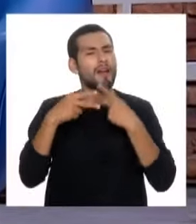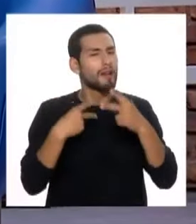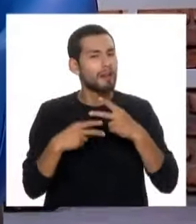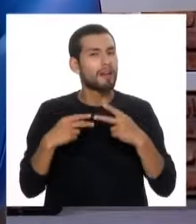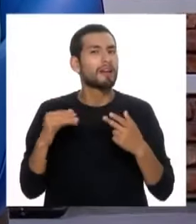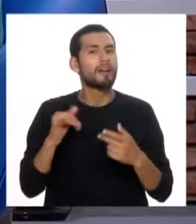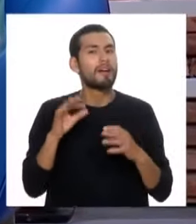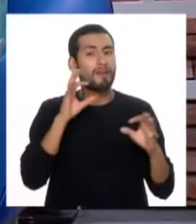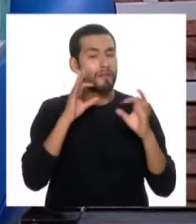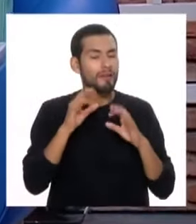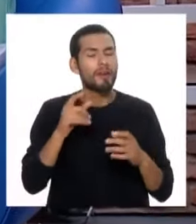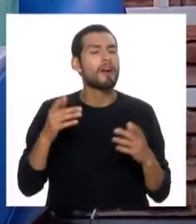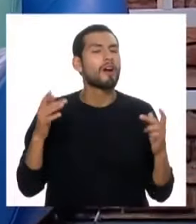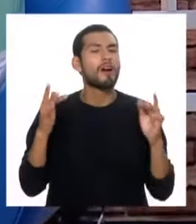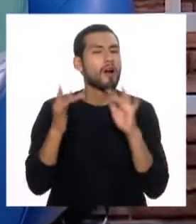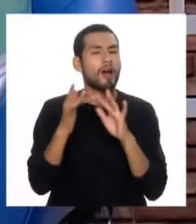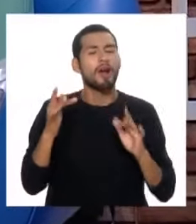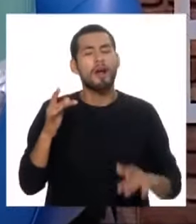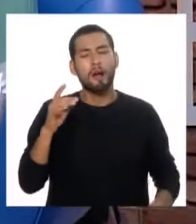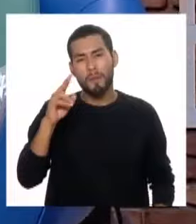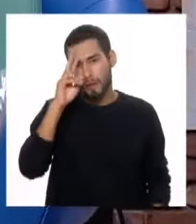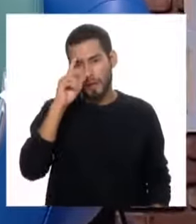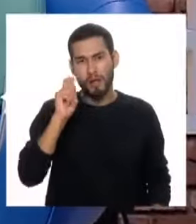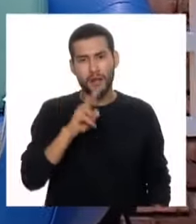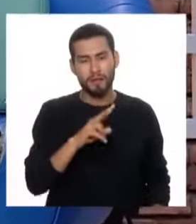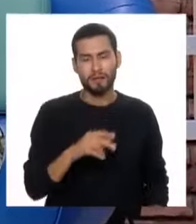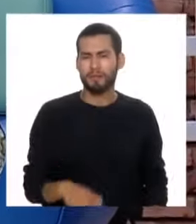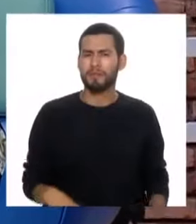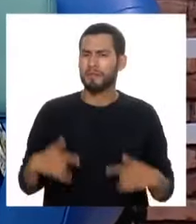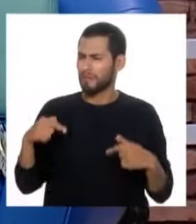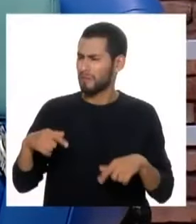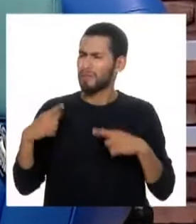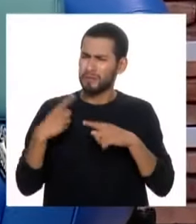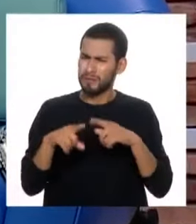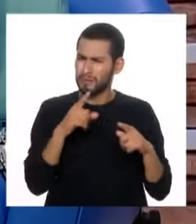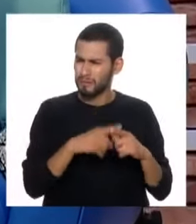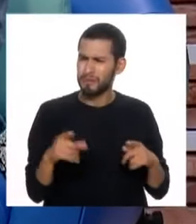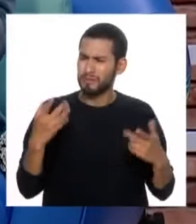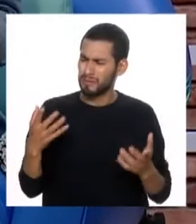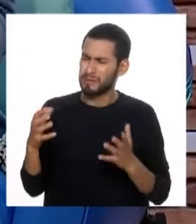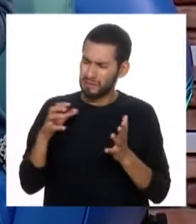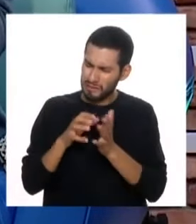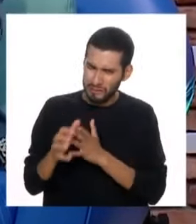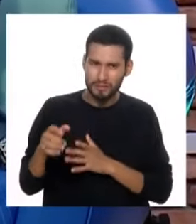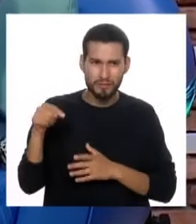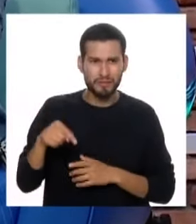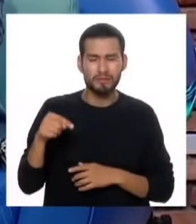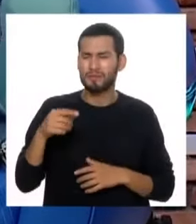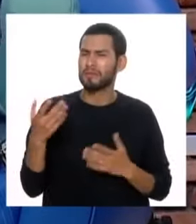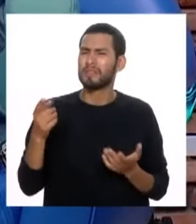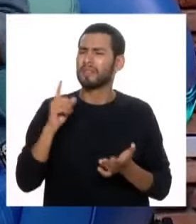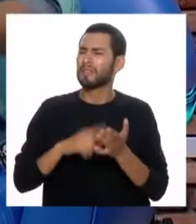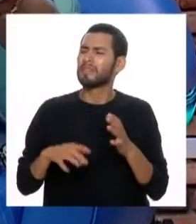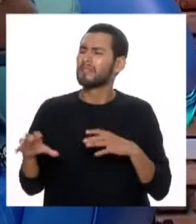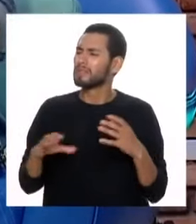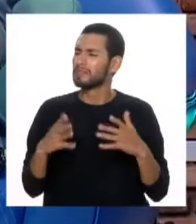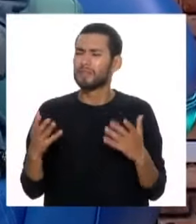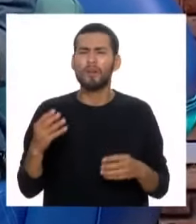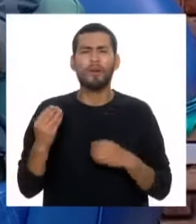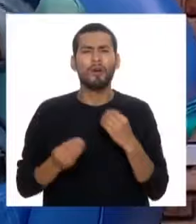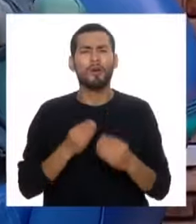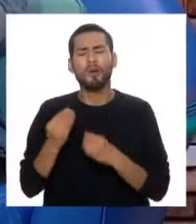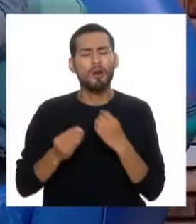como Conecta Perú TV. La violencia de género todavía está muy fuerte, mi querida Fátima. ¿Qué hacer con esto?